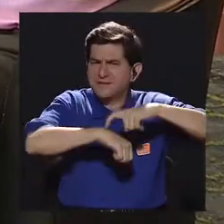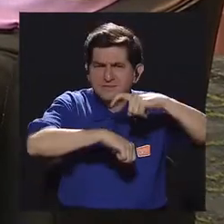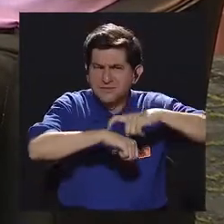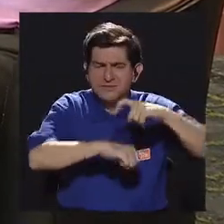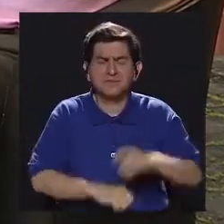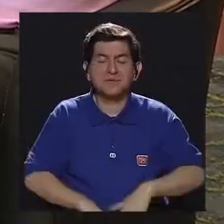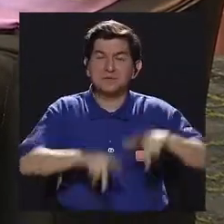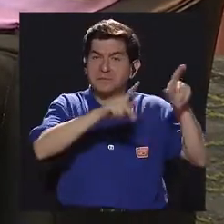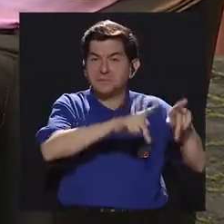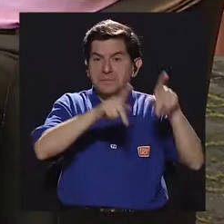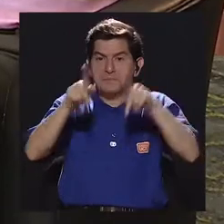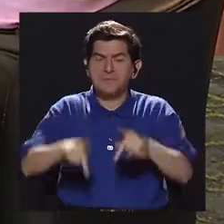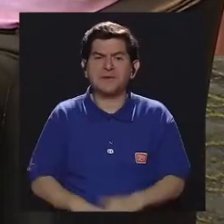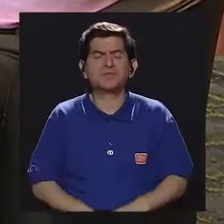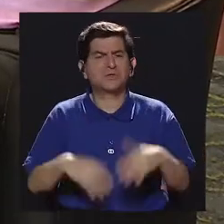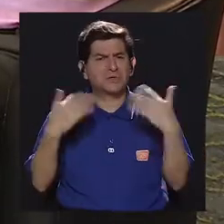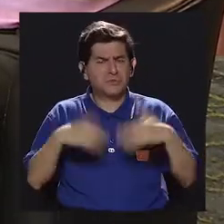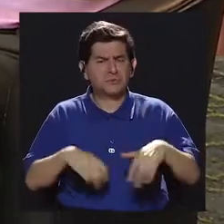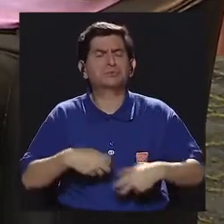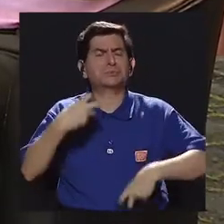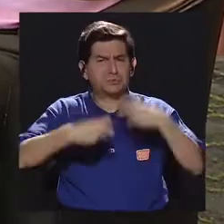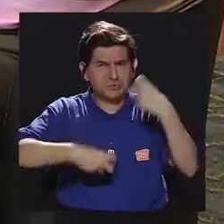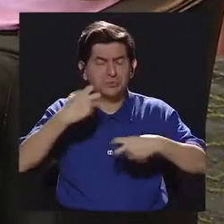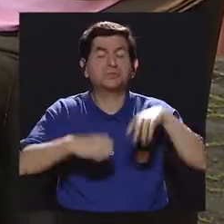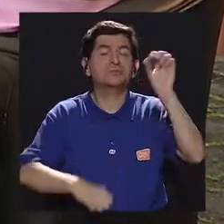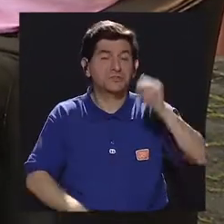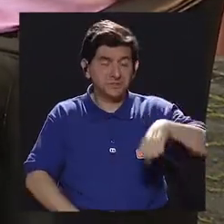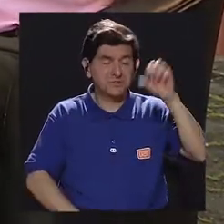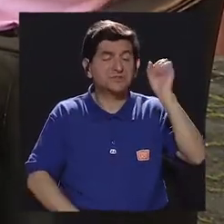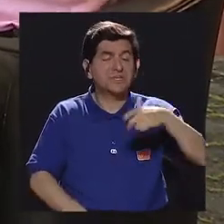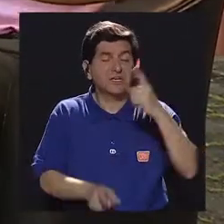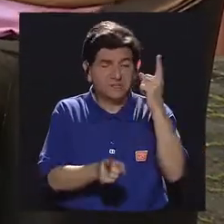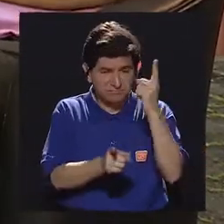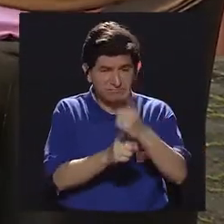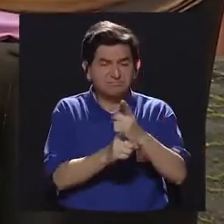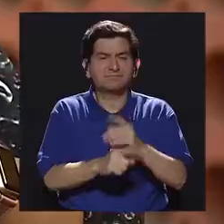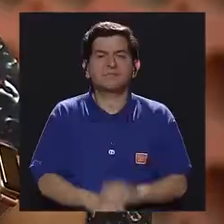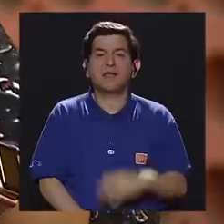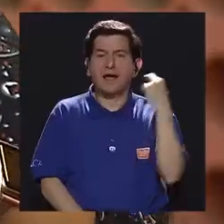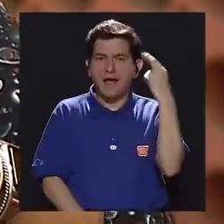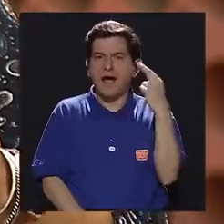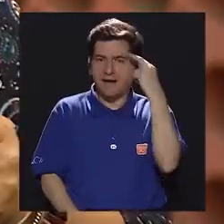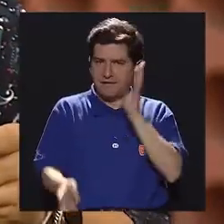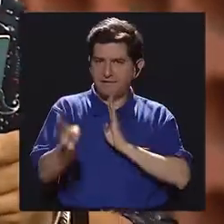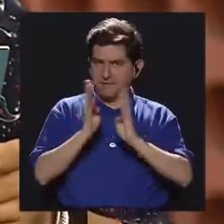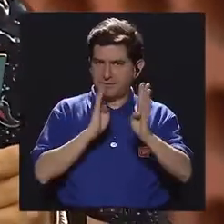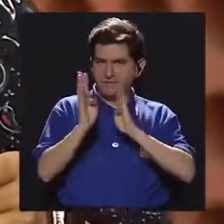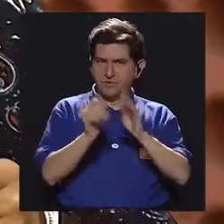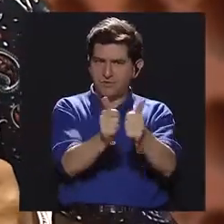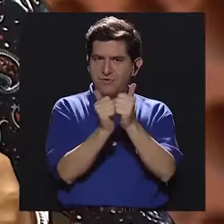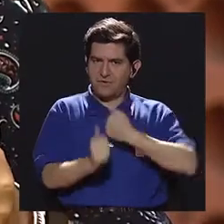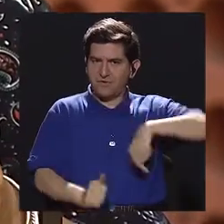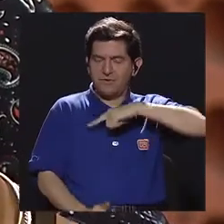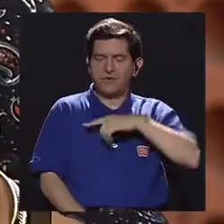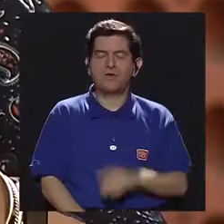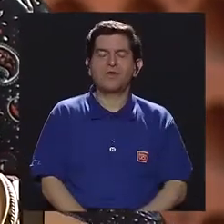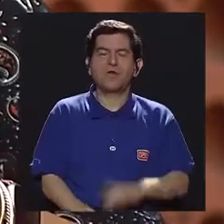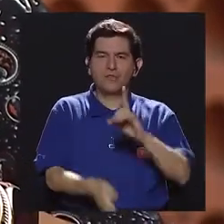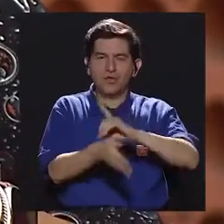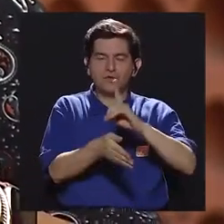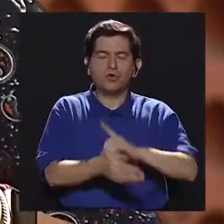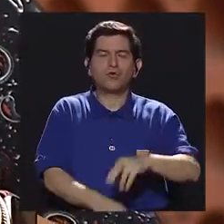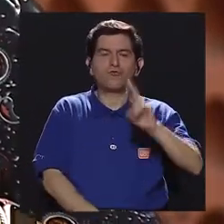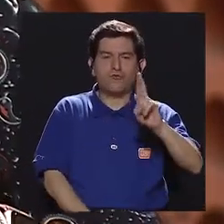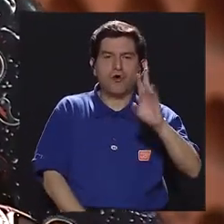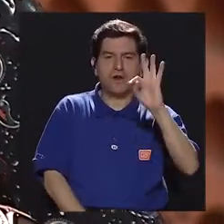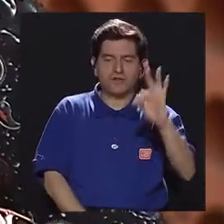¿verdad? Y que a algunas personas les suele dar bastantes molestias. Bastante molestias, sí, así es. Para ello, para conversar de esto, nos acompaña el doctor